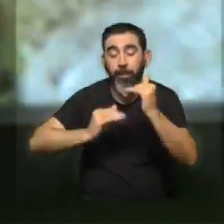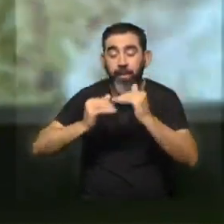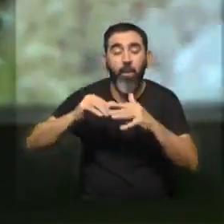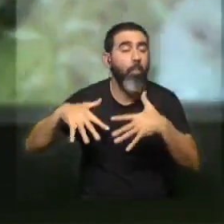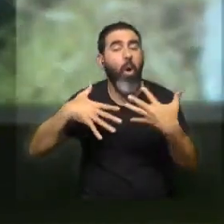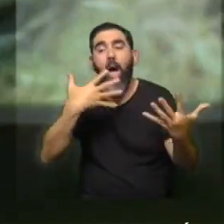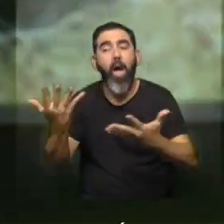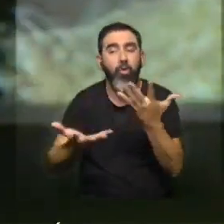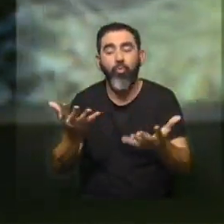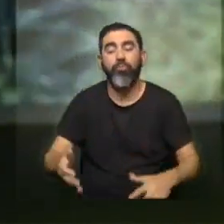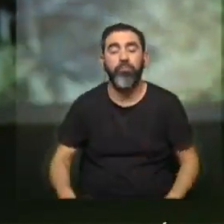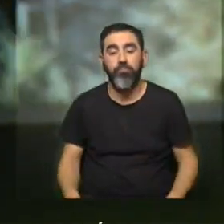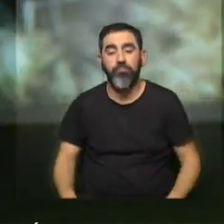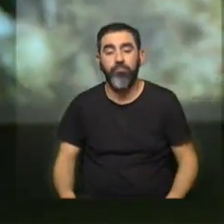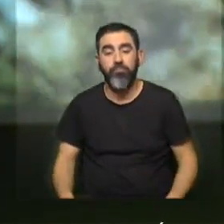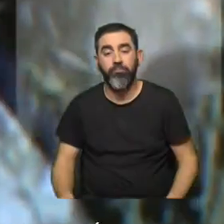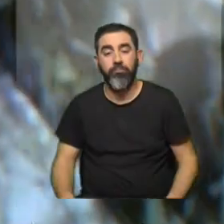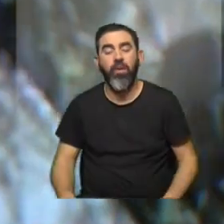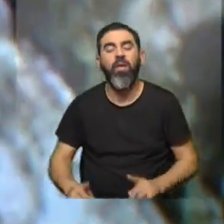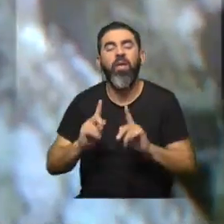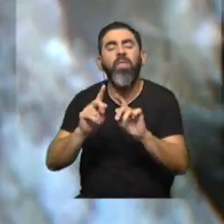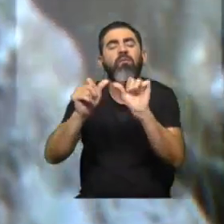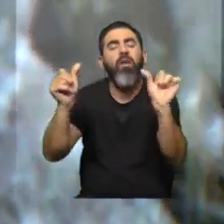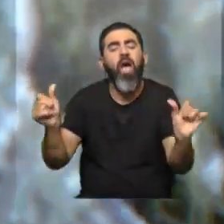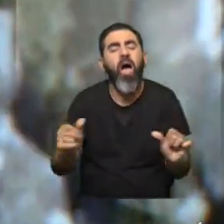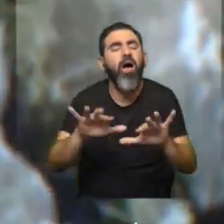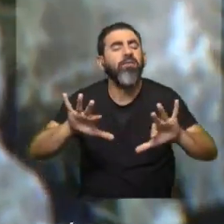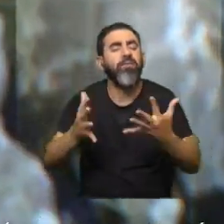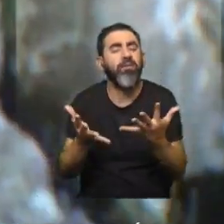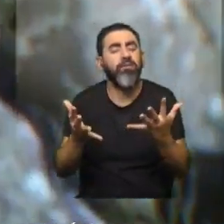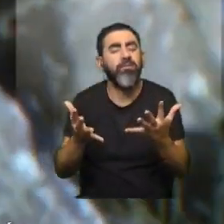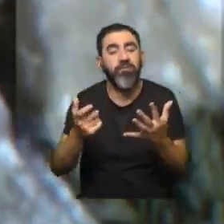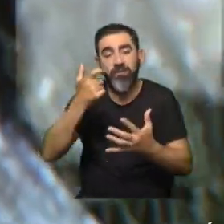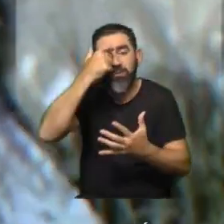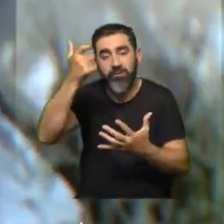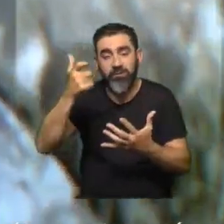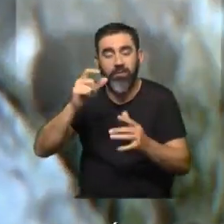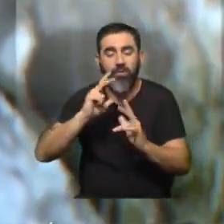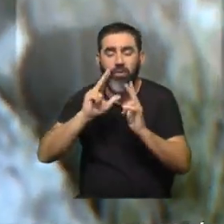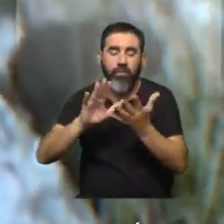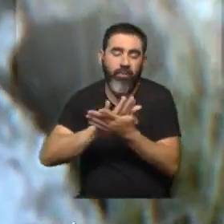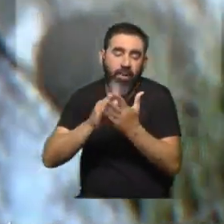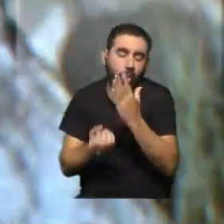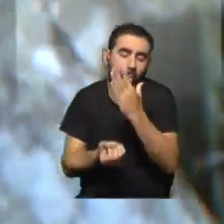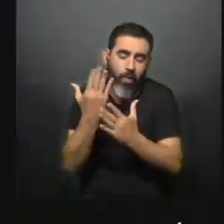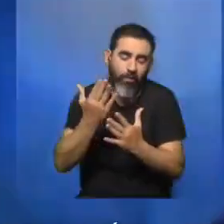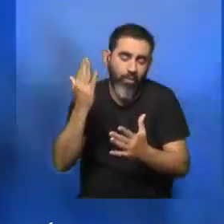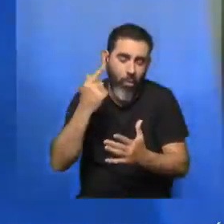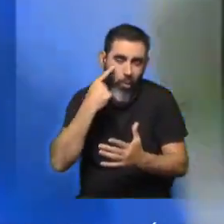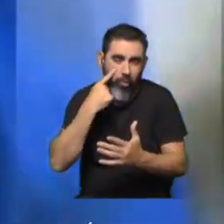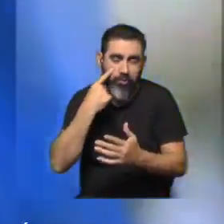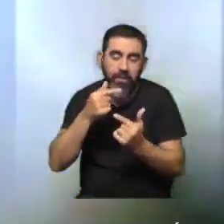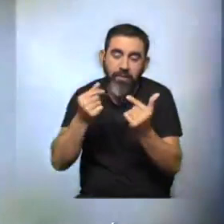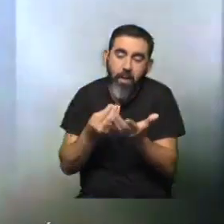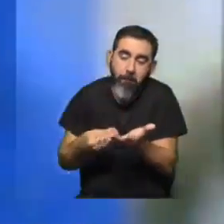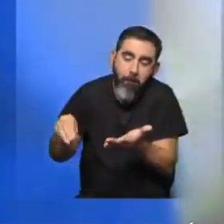sí. ¿Qué deberíamos hacer? Digamos, o sea, la ciencia, no voy a decir ninguna novedad, siempre necesita un recurso